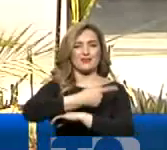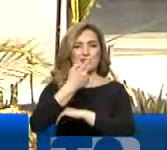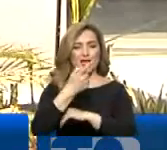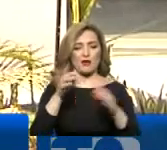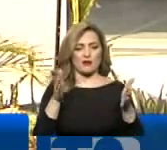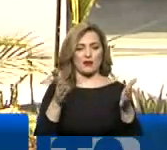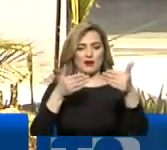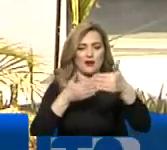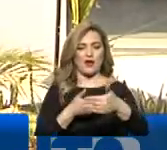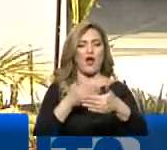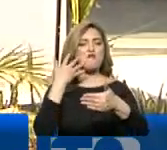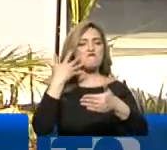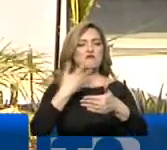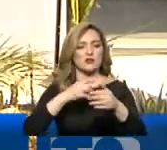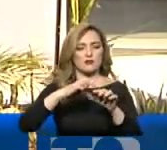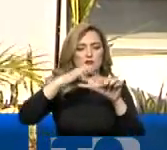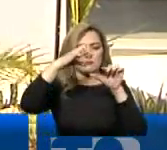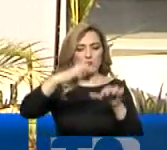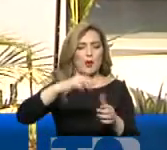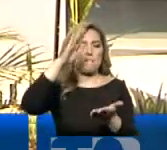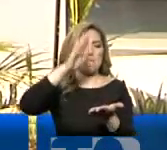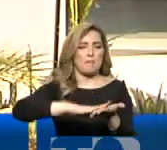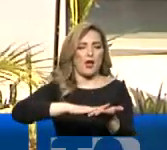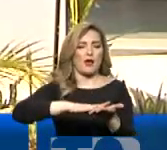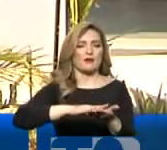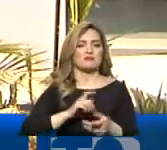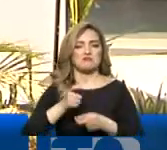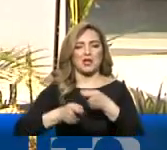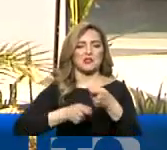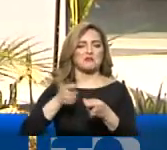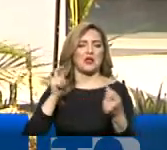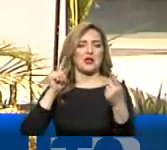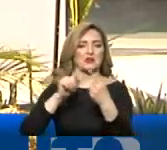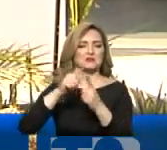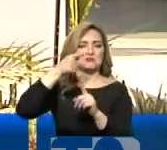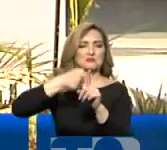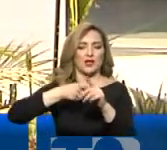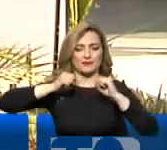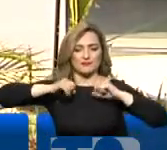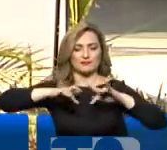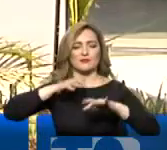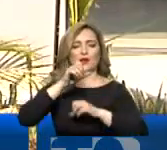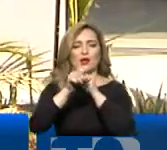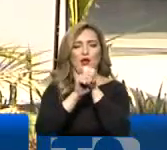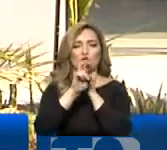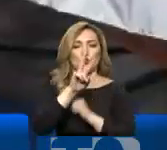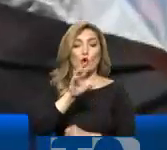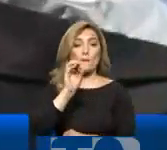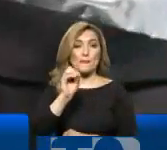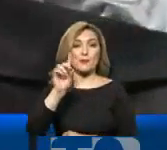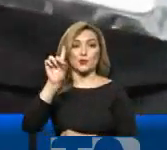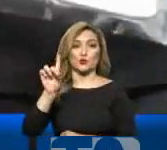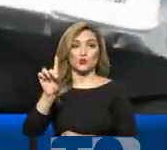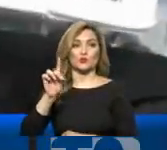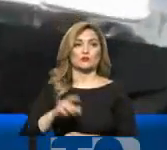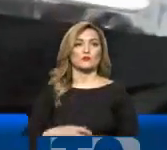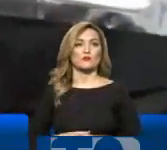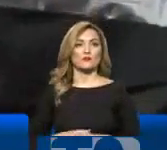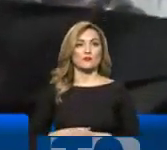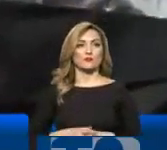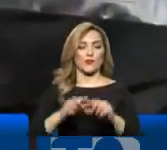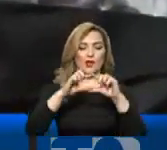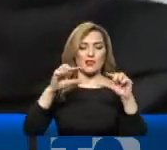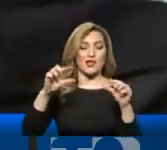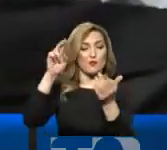cambiando la fecha de caducidad que permitía poderlas vender hasta el mes de septiembre del año 2021, cuando solamente la